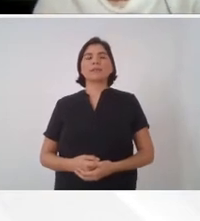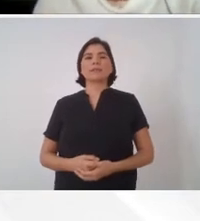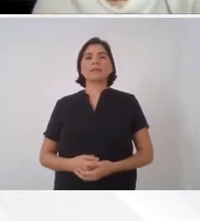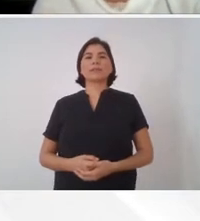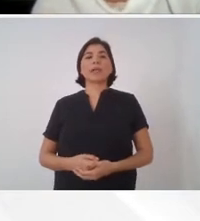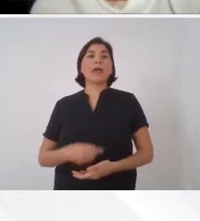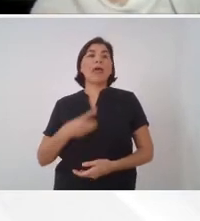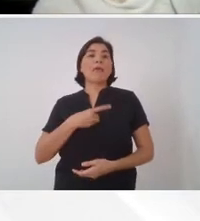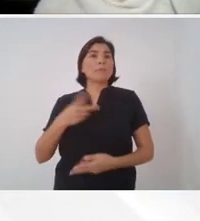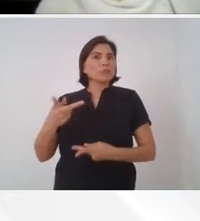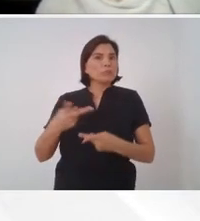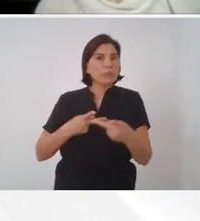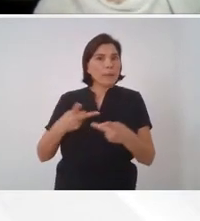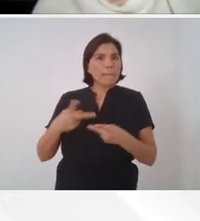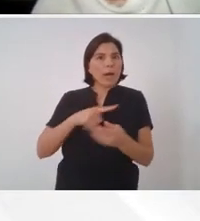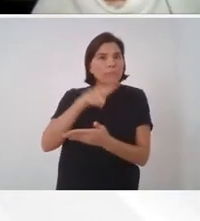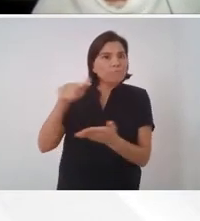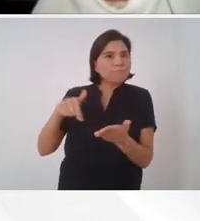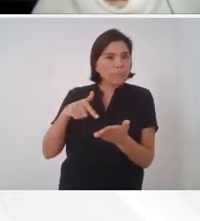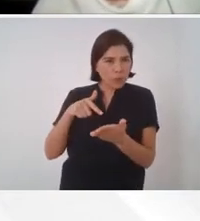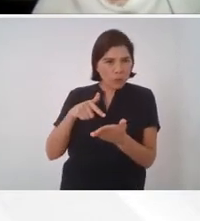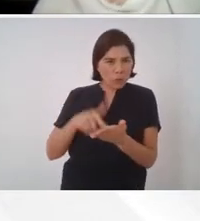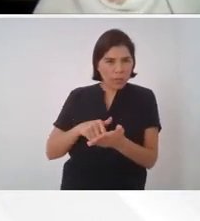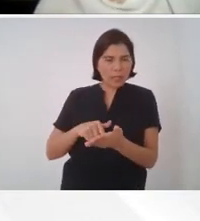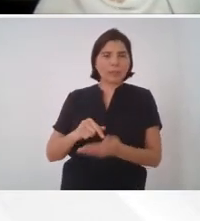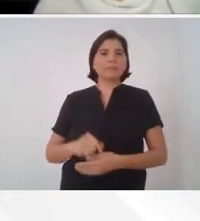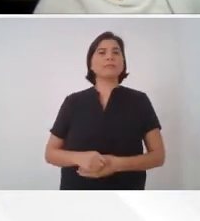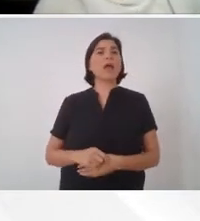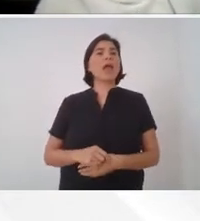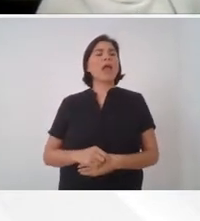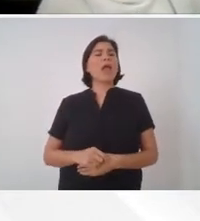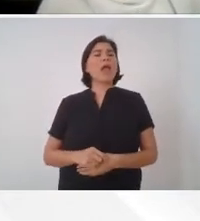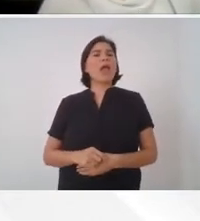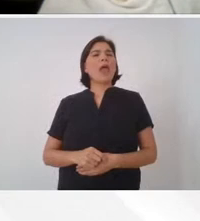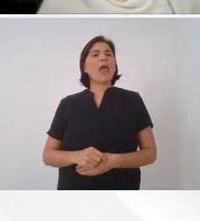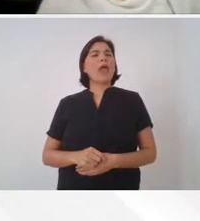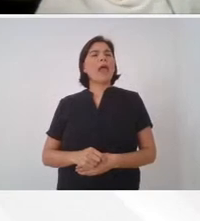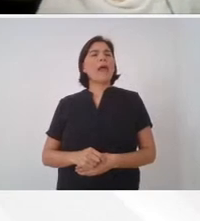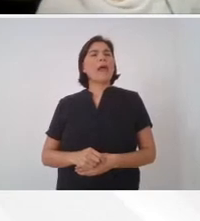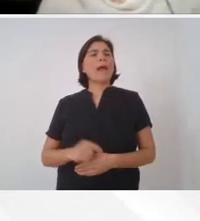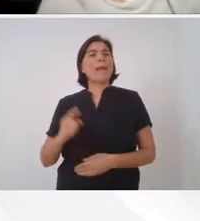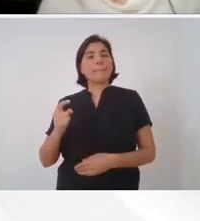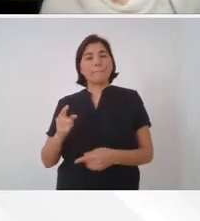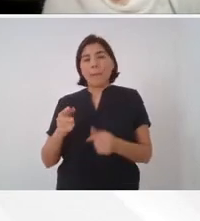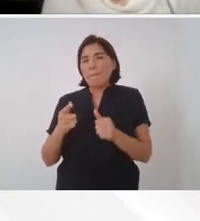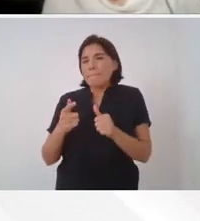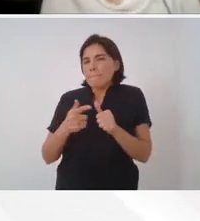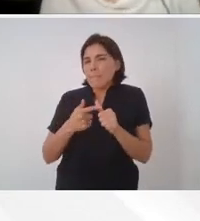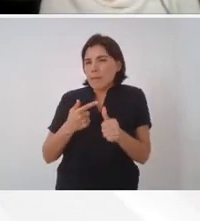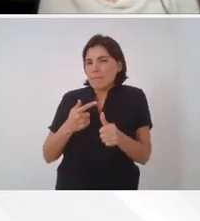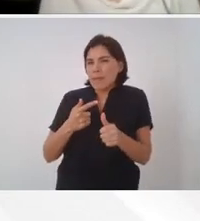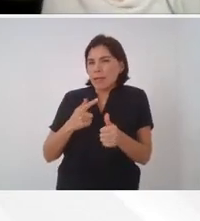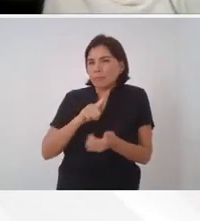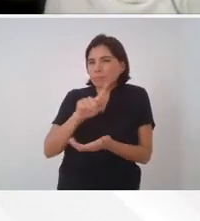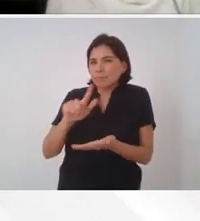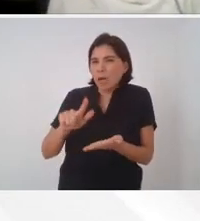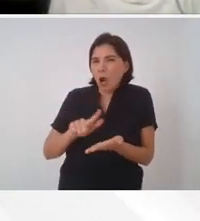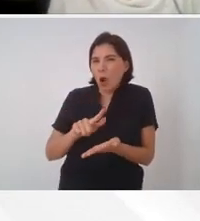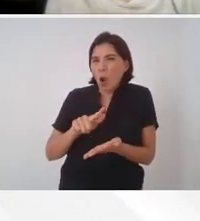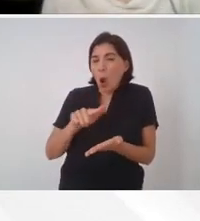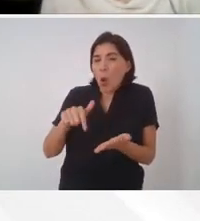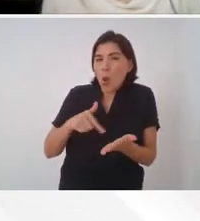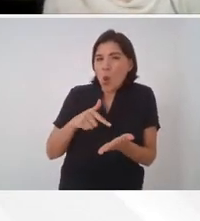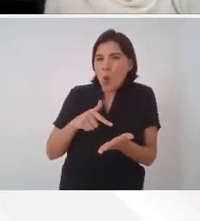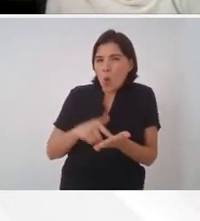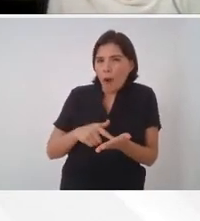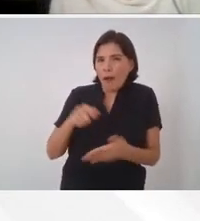a tratar de tener listo para poder participar muy bien, ¿sí?, va a ser nuestro espacio físico. Y les